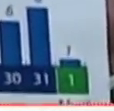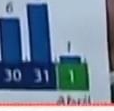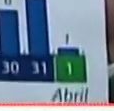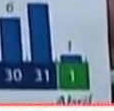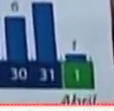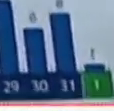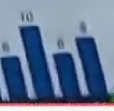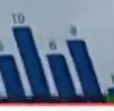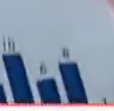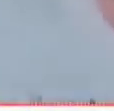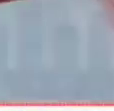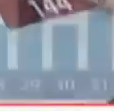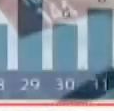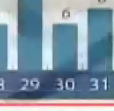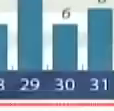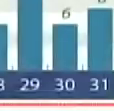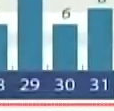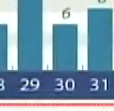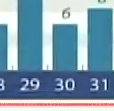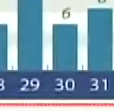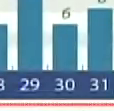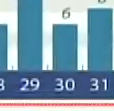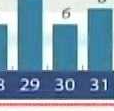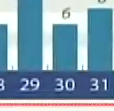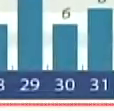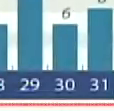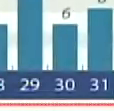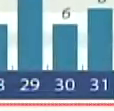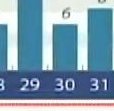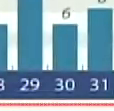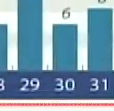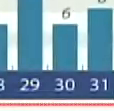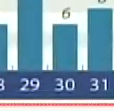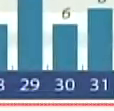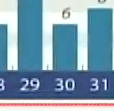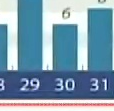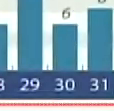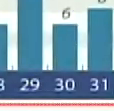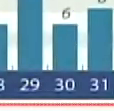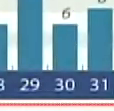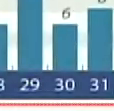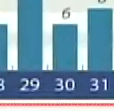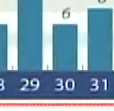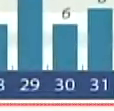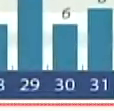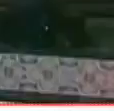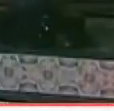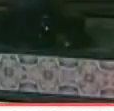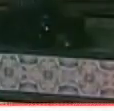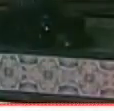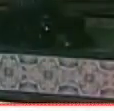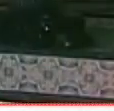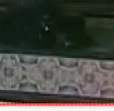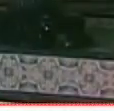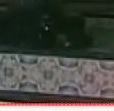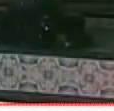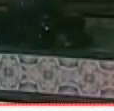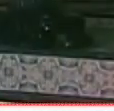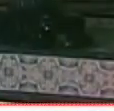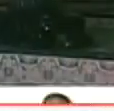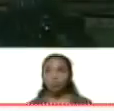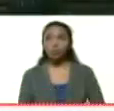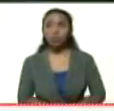hay unas opiniones allí que son en todo caso opiniones interesadas o que intentan manipular políticamente lo que